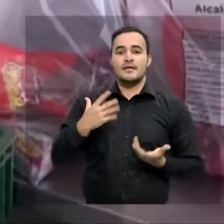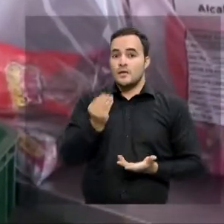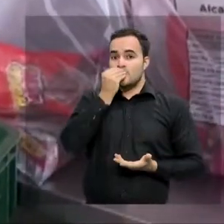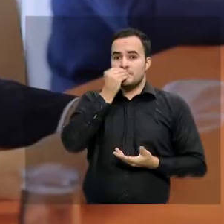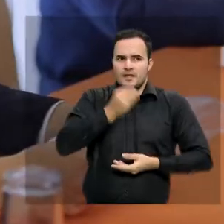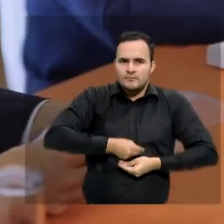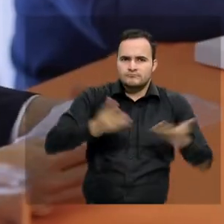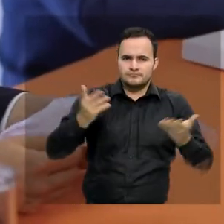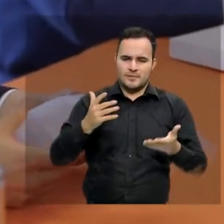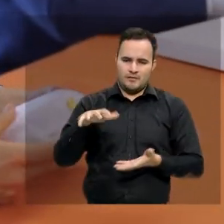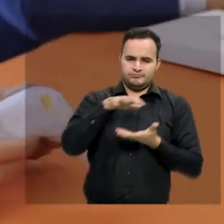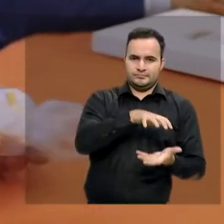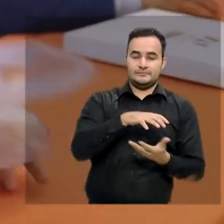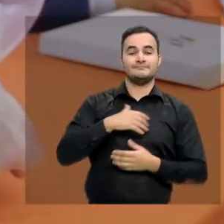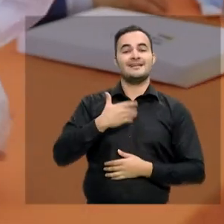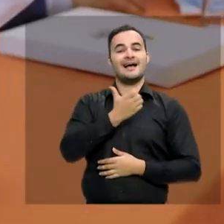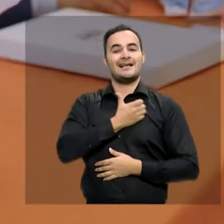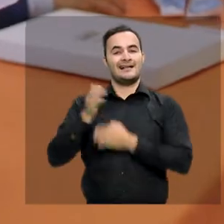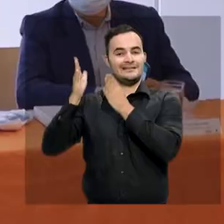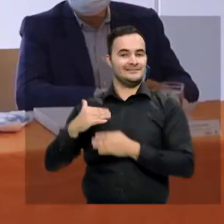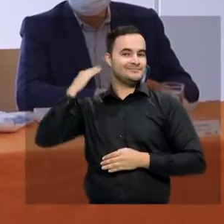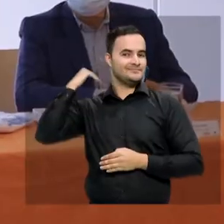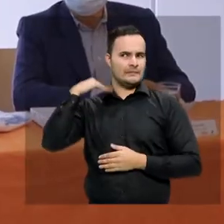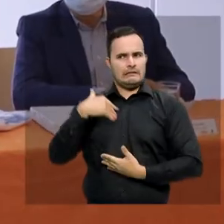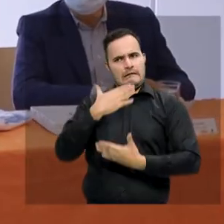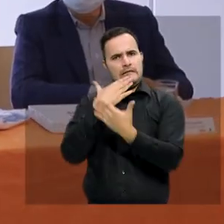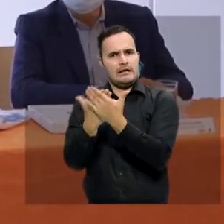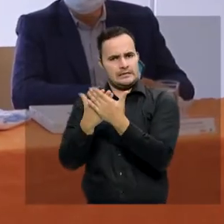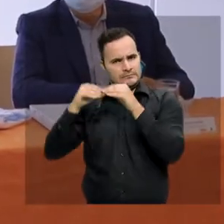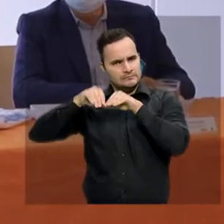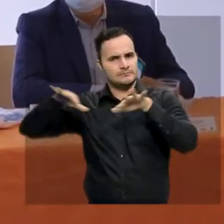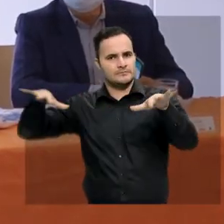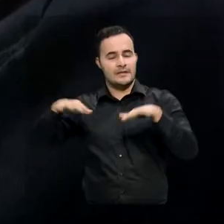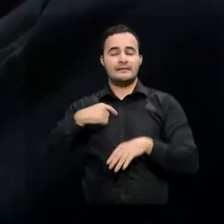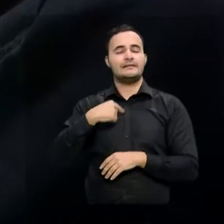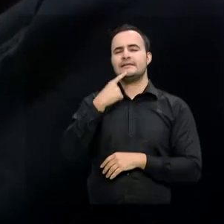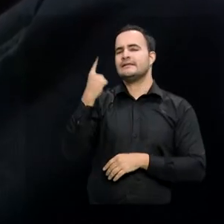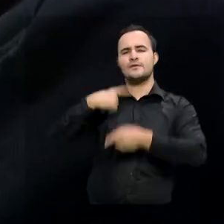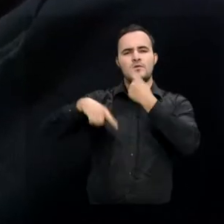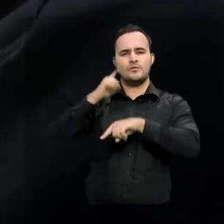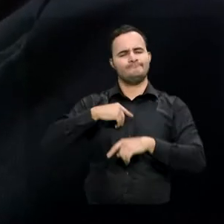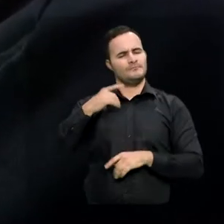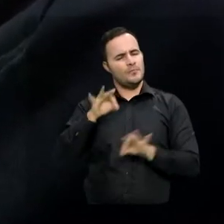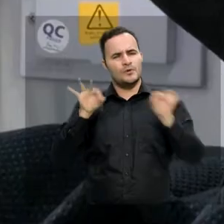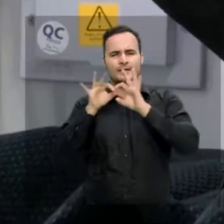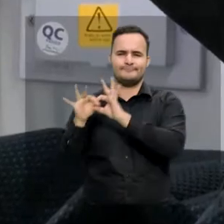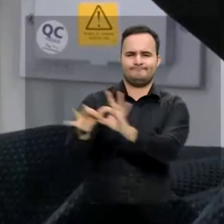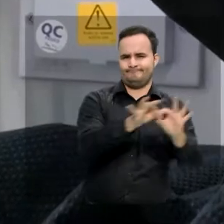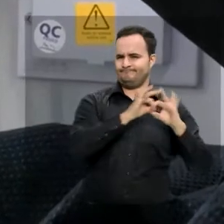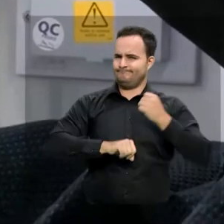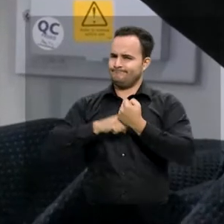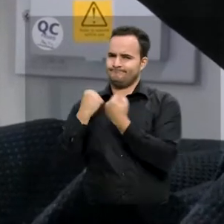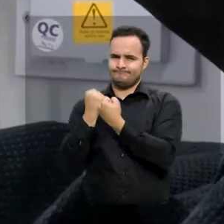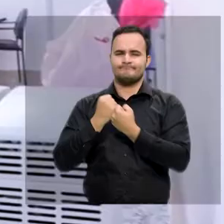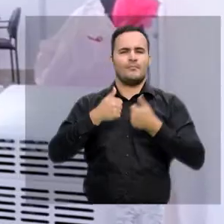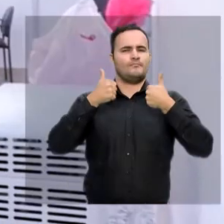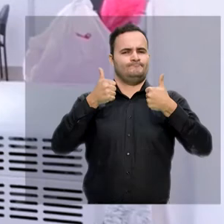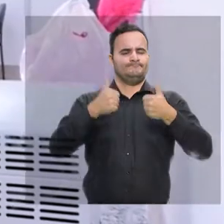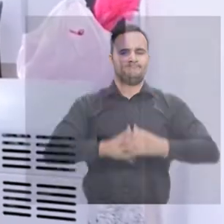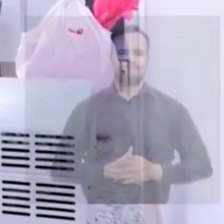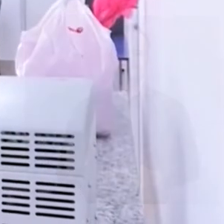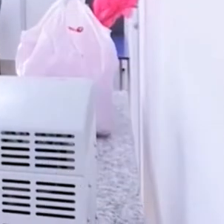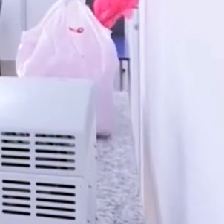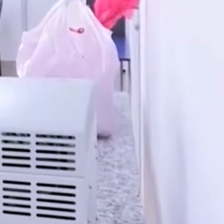alimenticios. El alcalde Daniel Quintero agradeció el gesto de apoyo y reiteró que la cooperación es vital en la lucha contra el